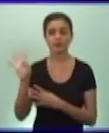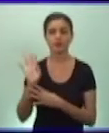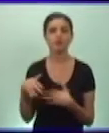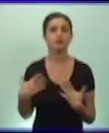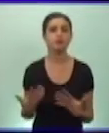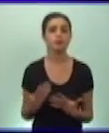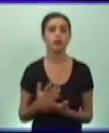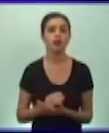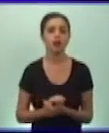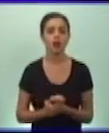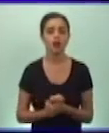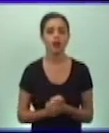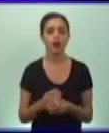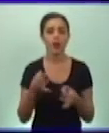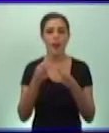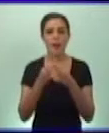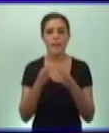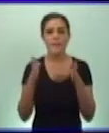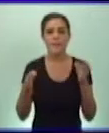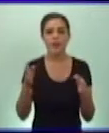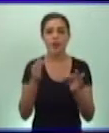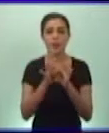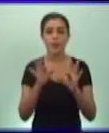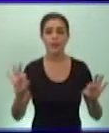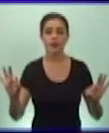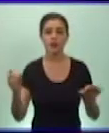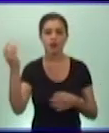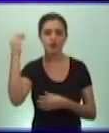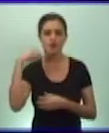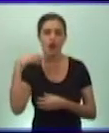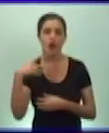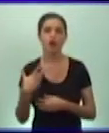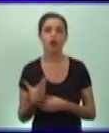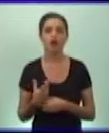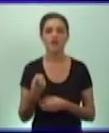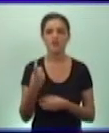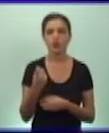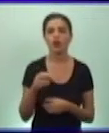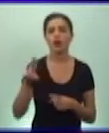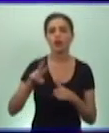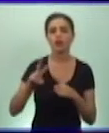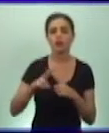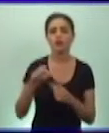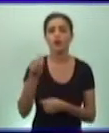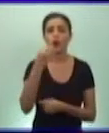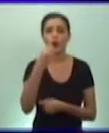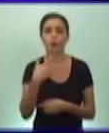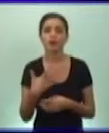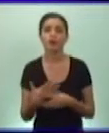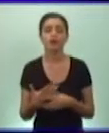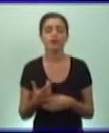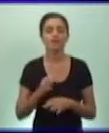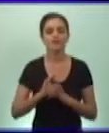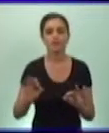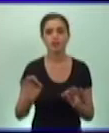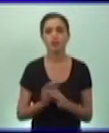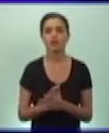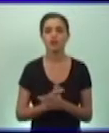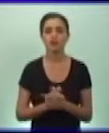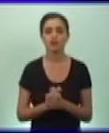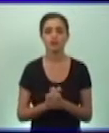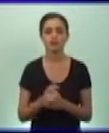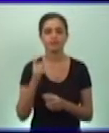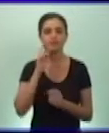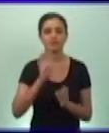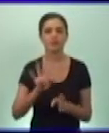todos los conocemos, es la etapa de periodo especial, donde Cuba tenía un gran reto por cumplir a partir de este momento. Y vamos a ver de qué